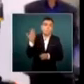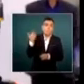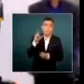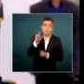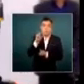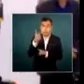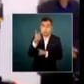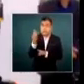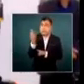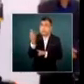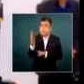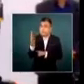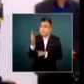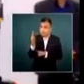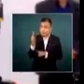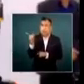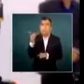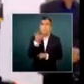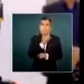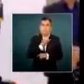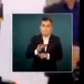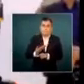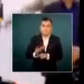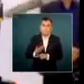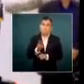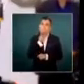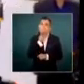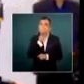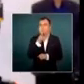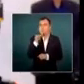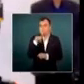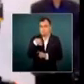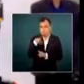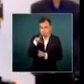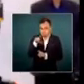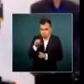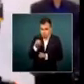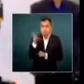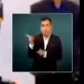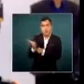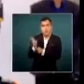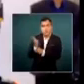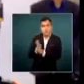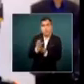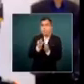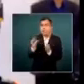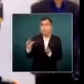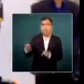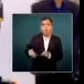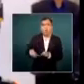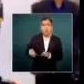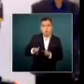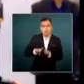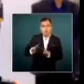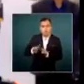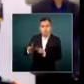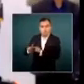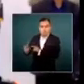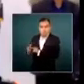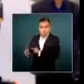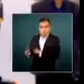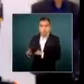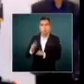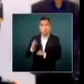miren todos aquí celebrando a juncal solano contundente juncal solano al cuestionar a enrique alfaro sobre las deudas que ha adquirido por